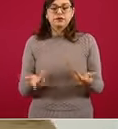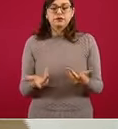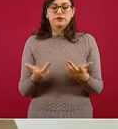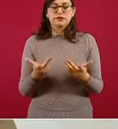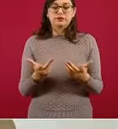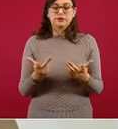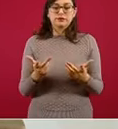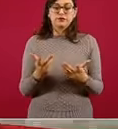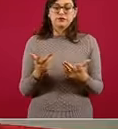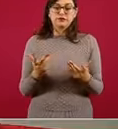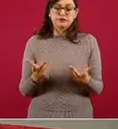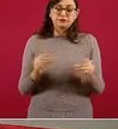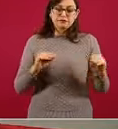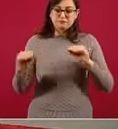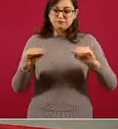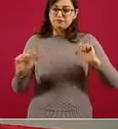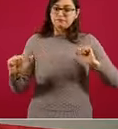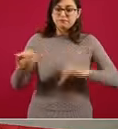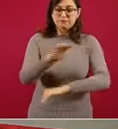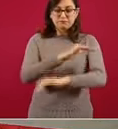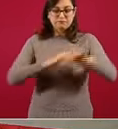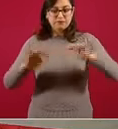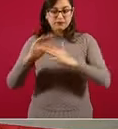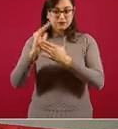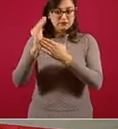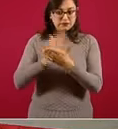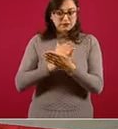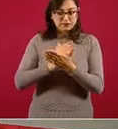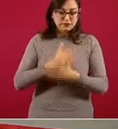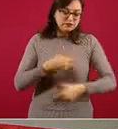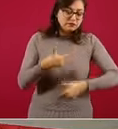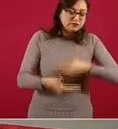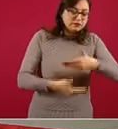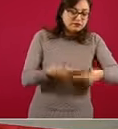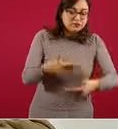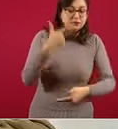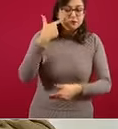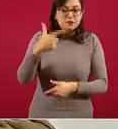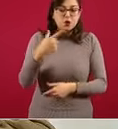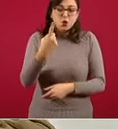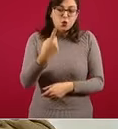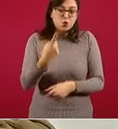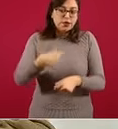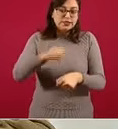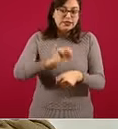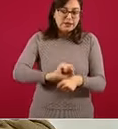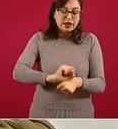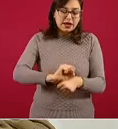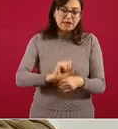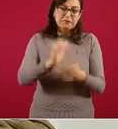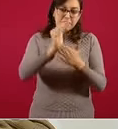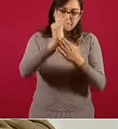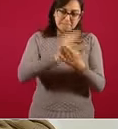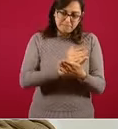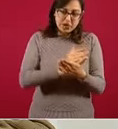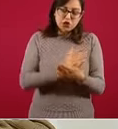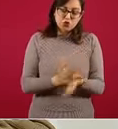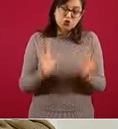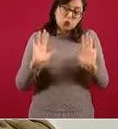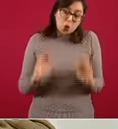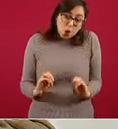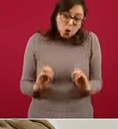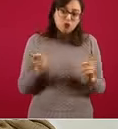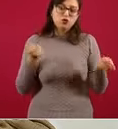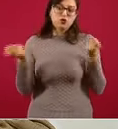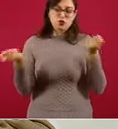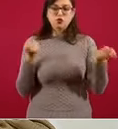haber disminuido la movilidad se vea reflejada tal vez en una semana más, con al menos una estabilización